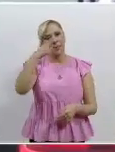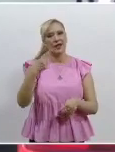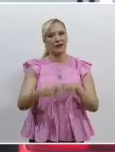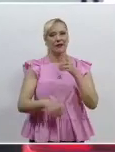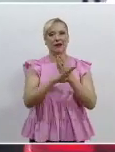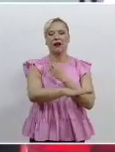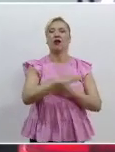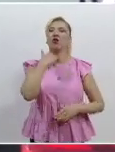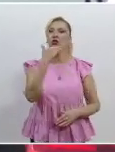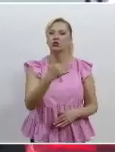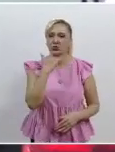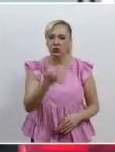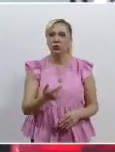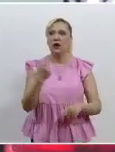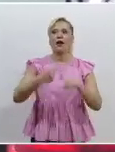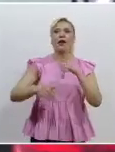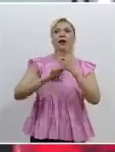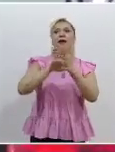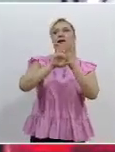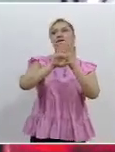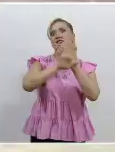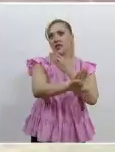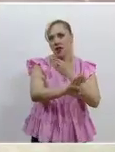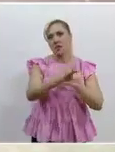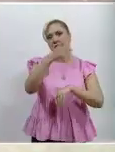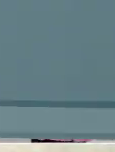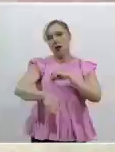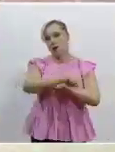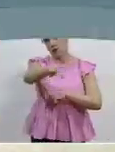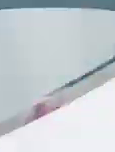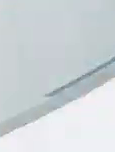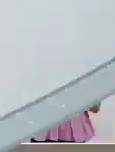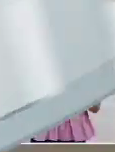la corrupción y a evitar daños mayores a la sociedad.